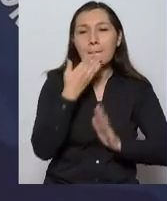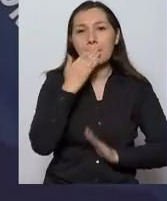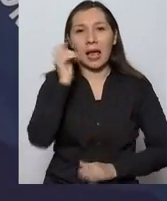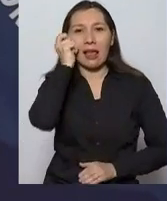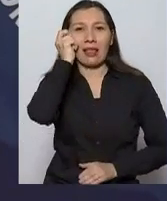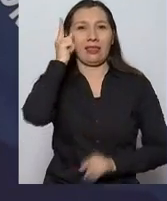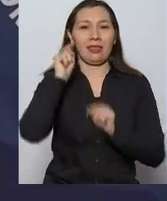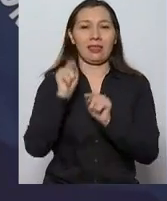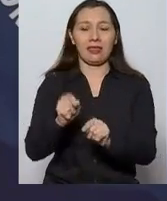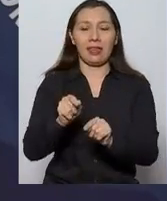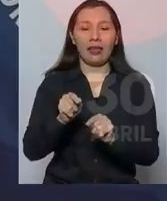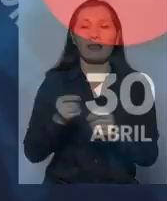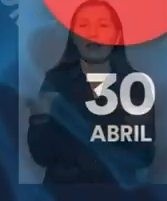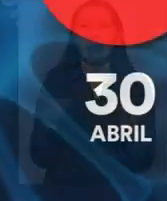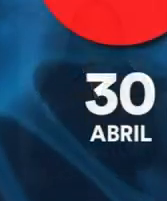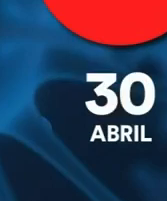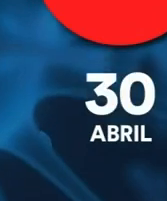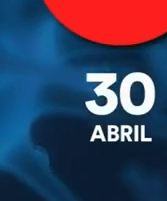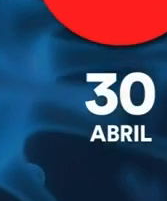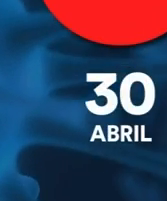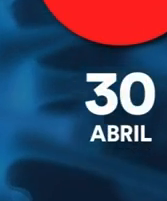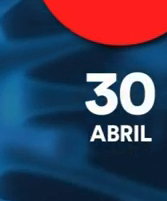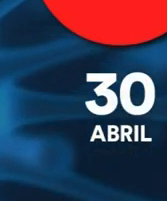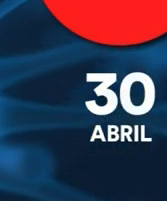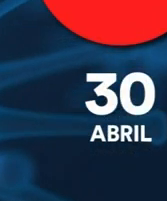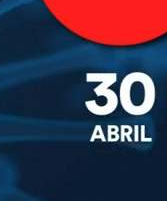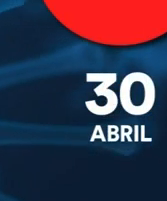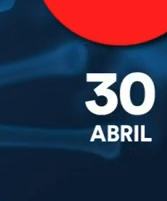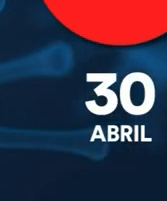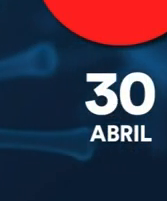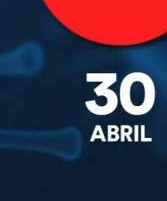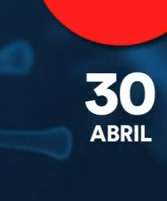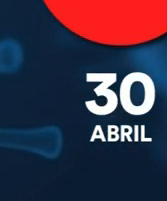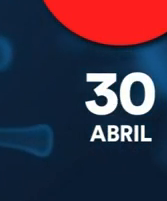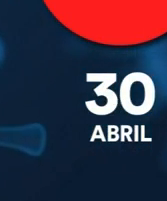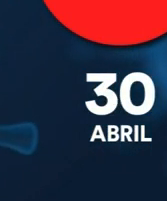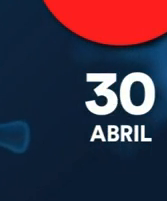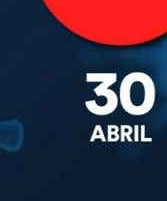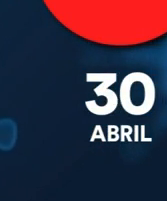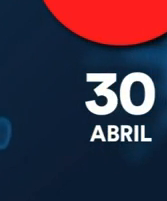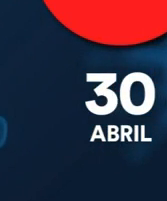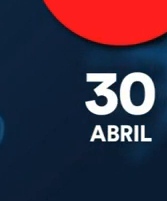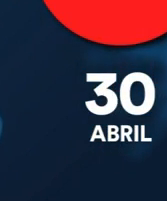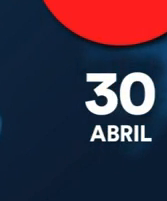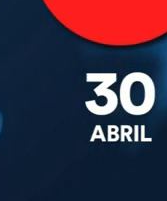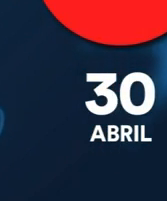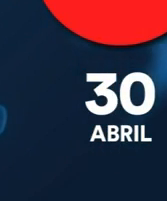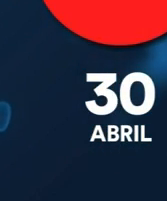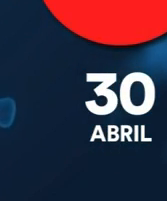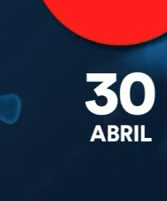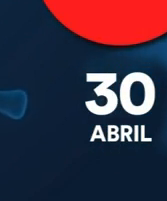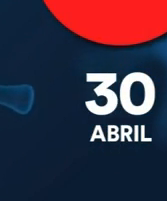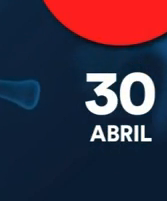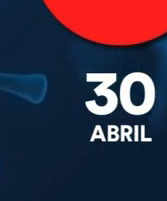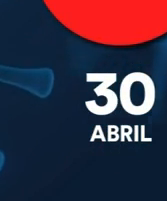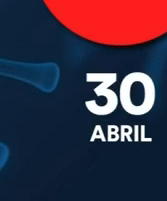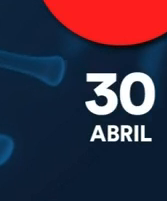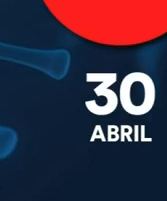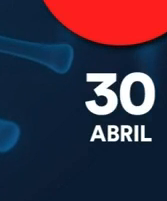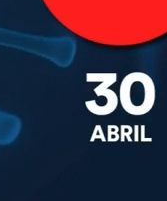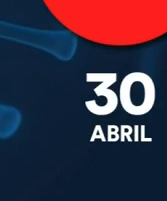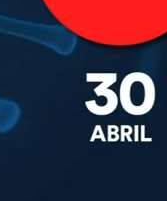mejor entendimiento de la historia natural de esta epidemia, que nos descubre facetas nuevas,